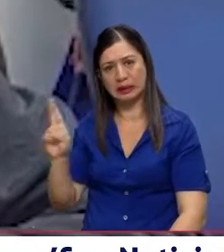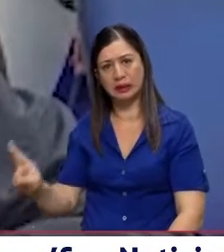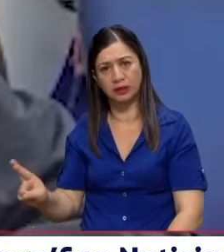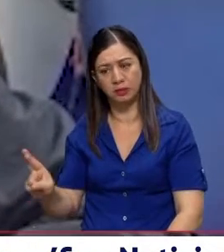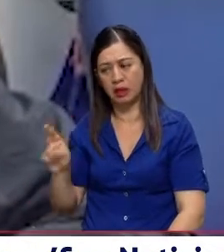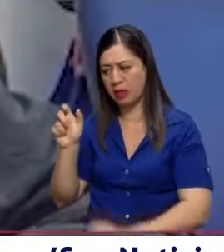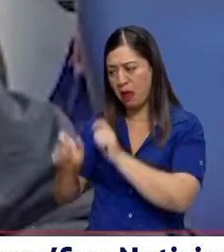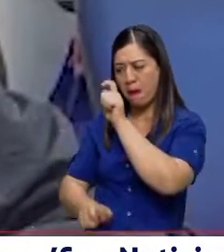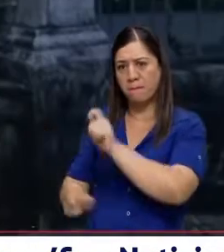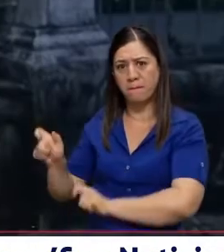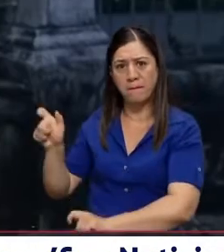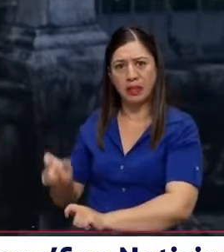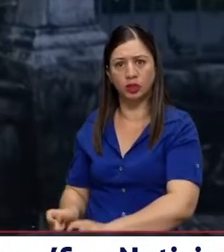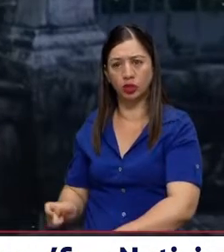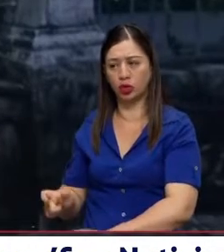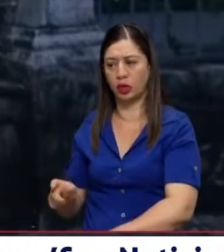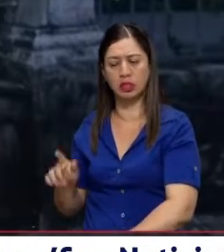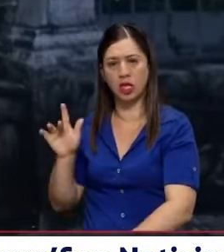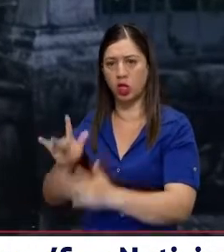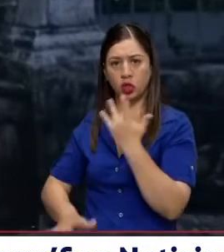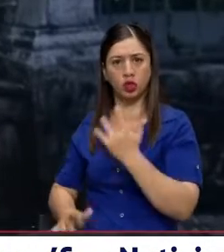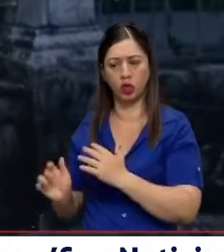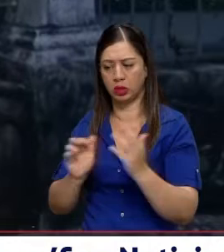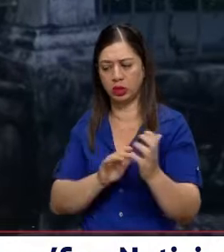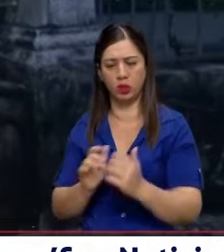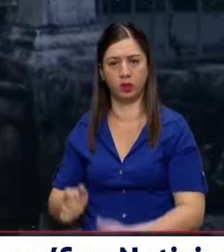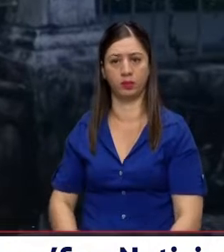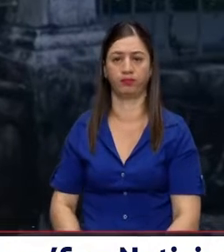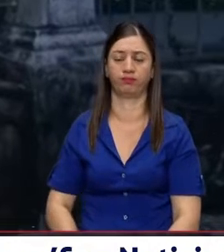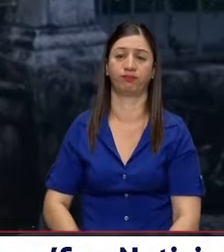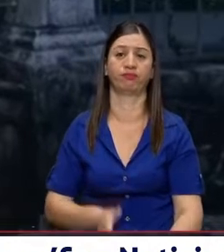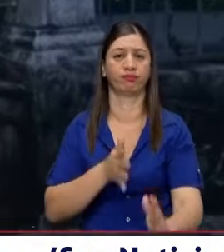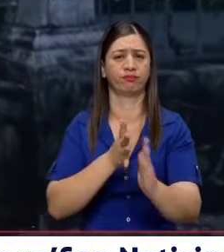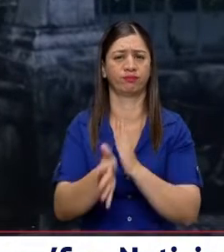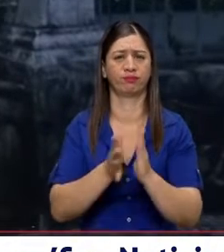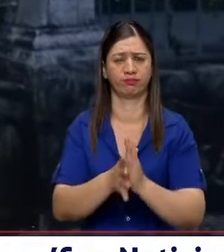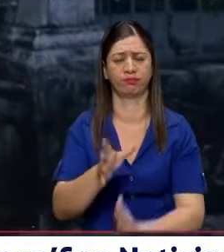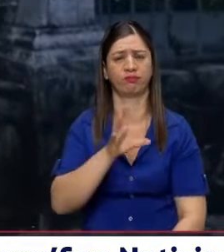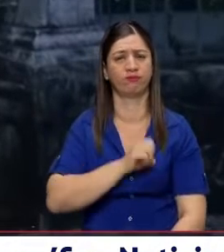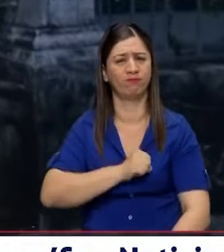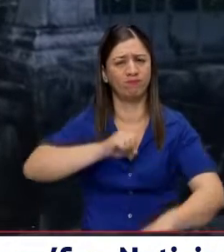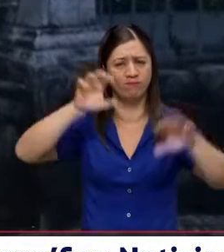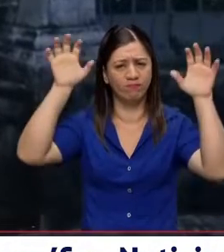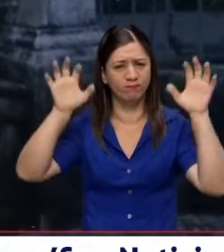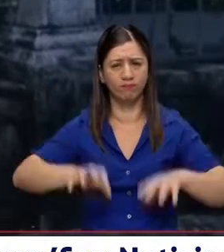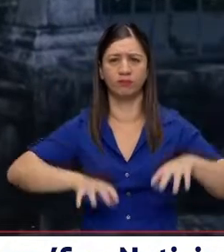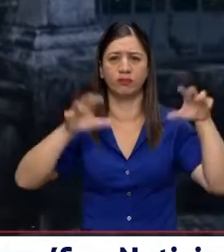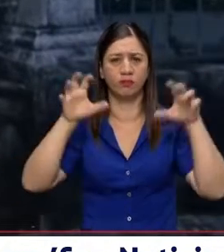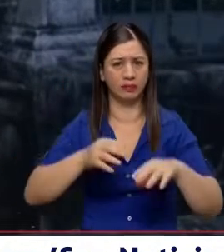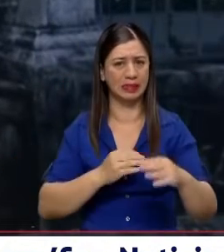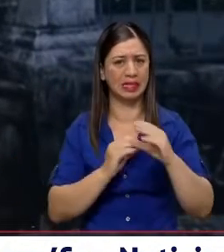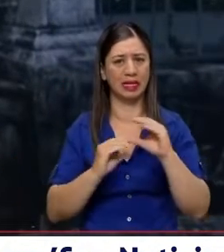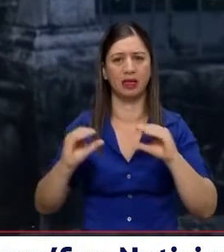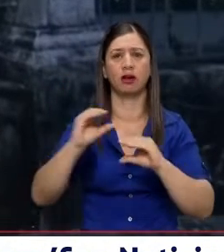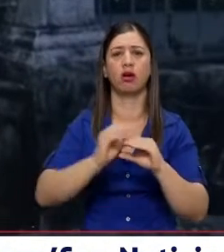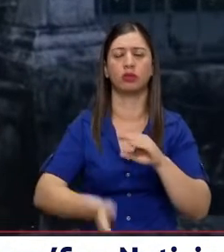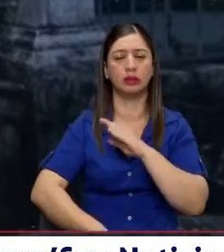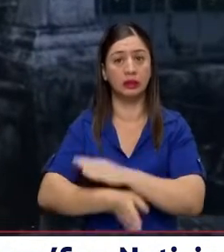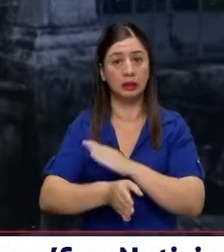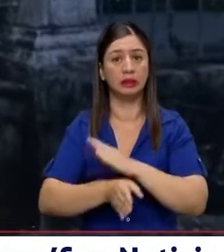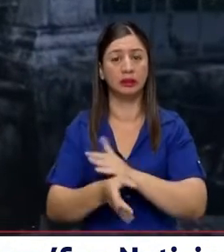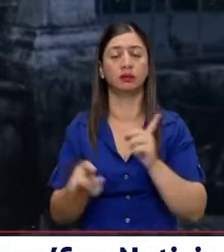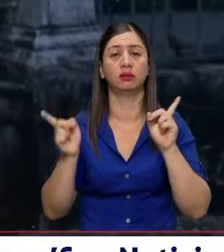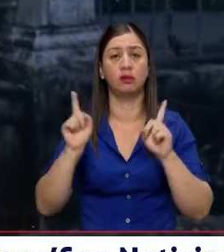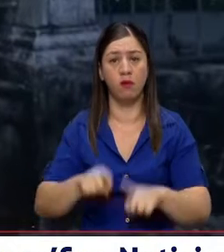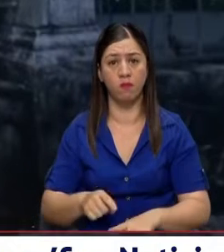la población civil. Y en otro hecho infortunado, contarles que la ola invernal no ha tregua en el departamento del Cauca. También en las últimas horas